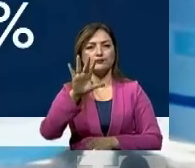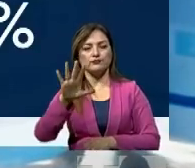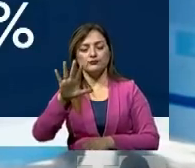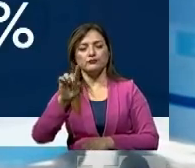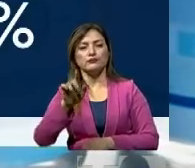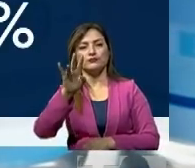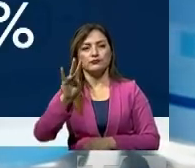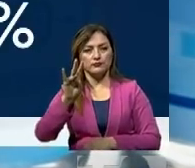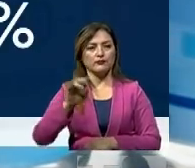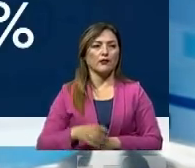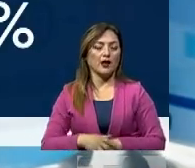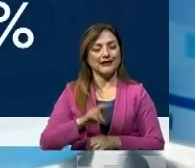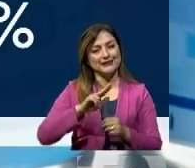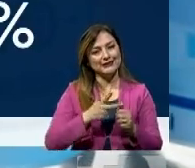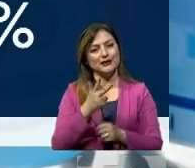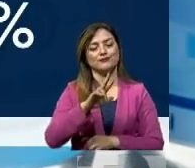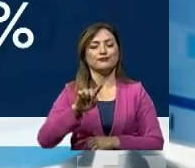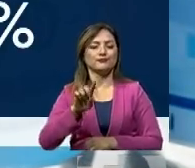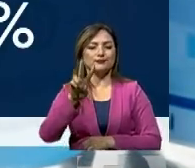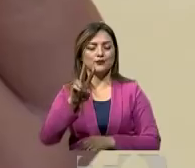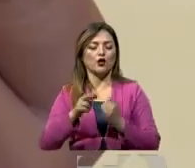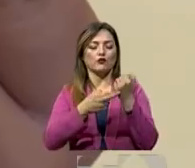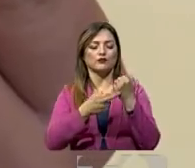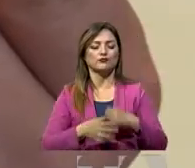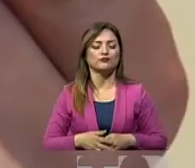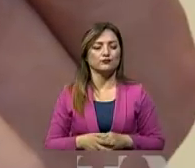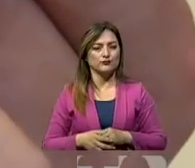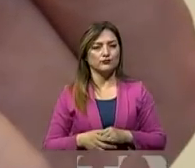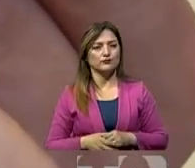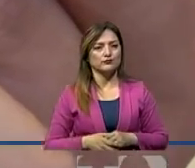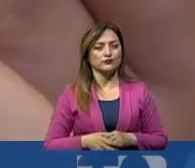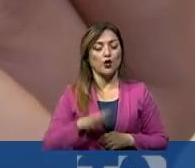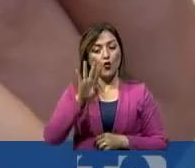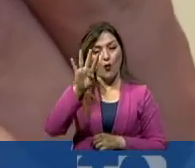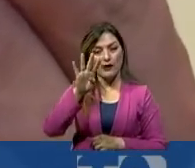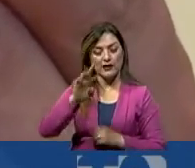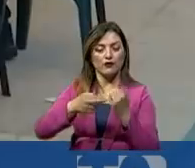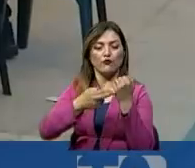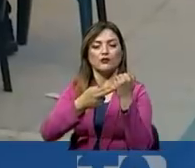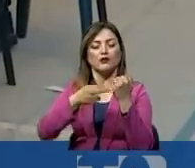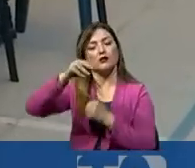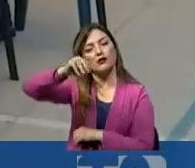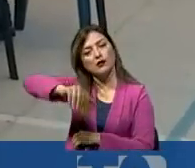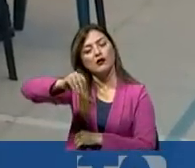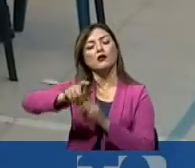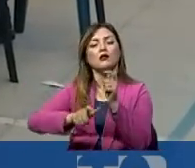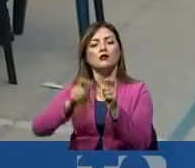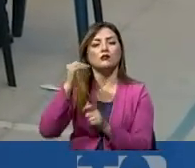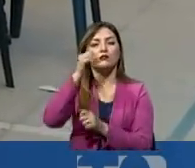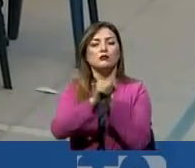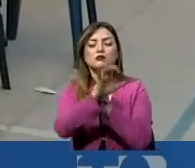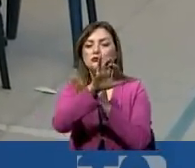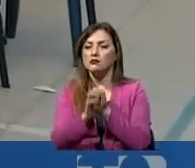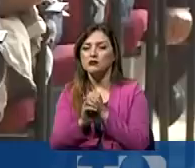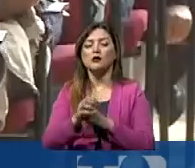y 33,28% con la dosis de refuerzo, mientras que la aplicación de una cuarta dosis inició este martes para las personas mayores de